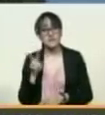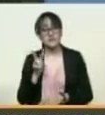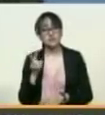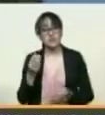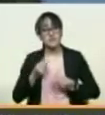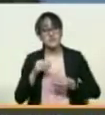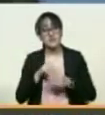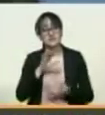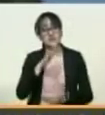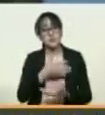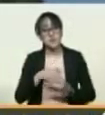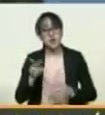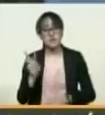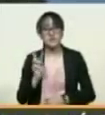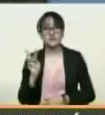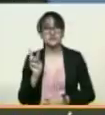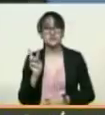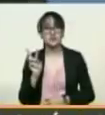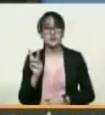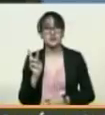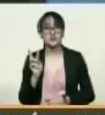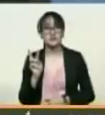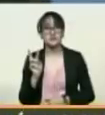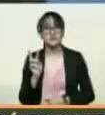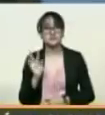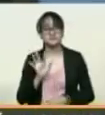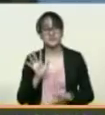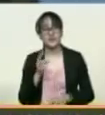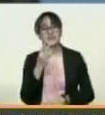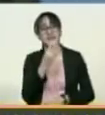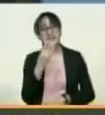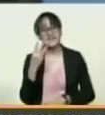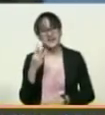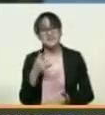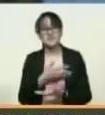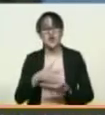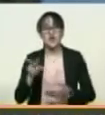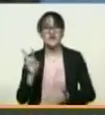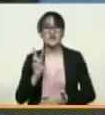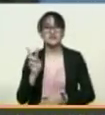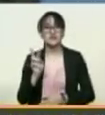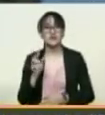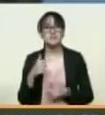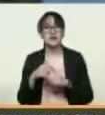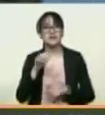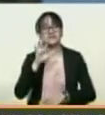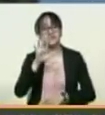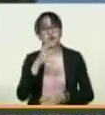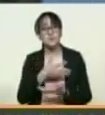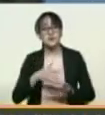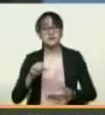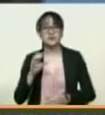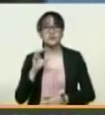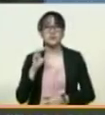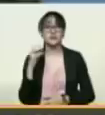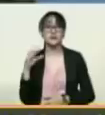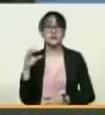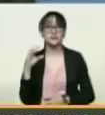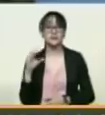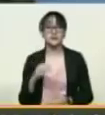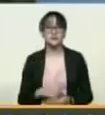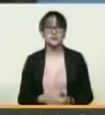de venezolanos. Perdón, 33 millones de venezolanos y 5 millones de colombianos. Muchos de ellos ya